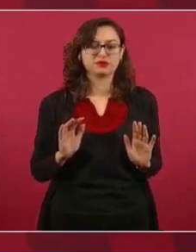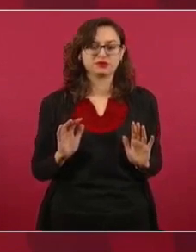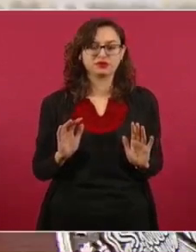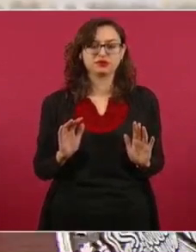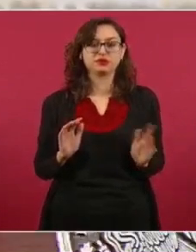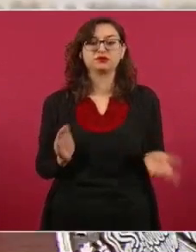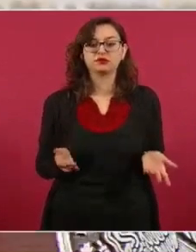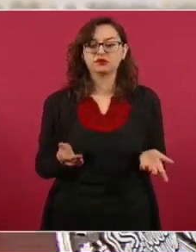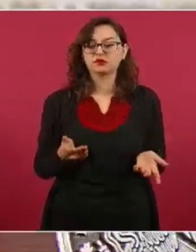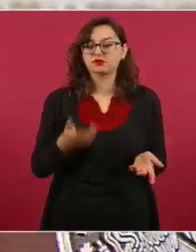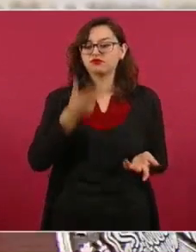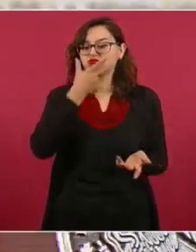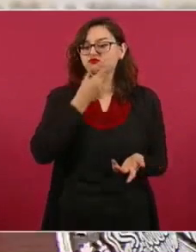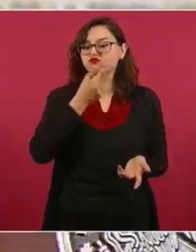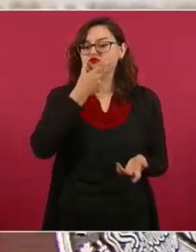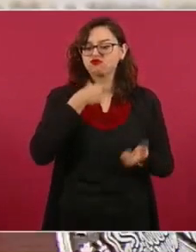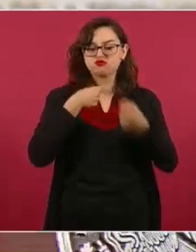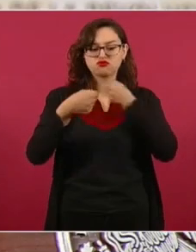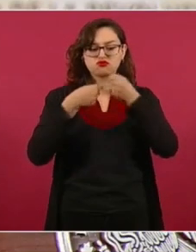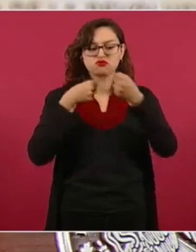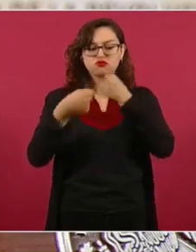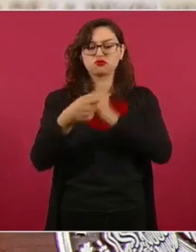Joaquín López Dóriga